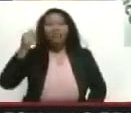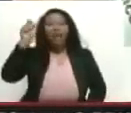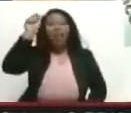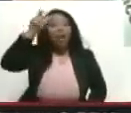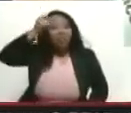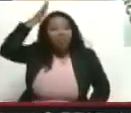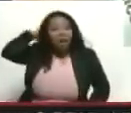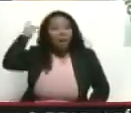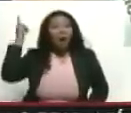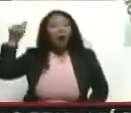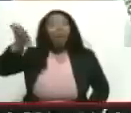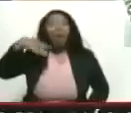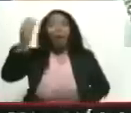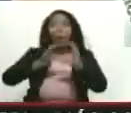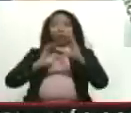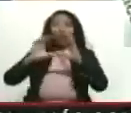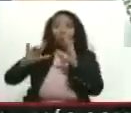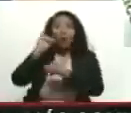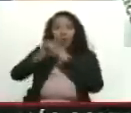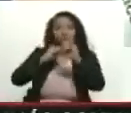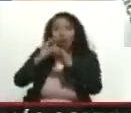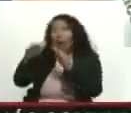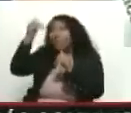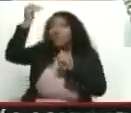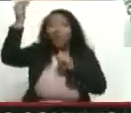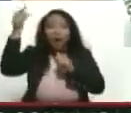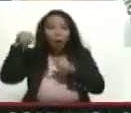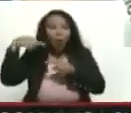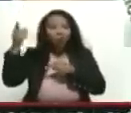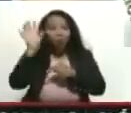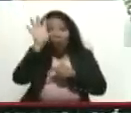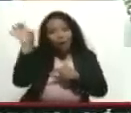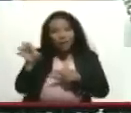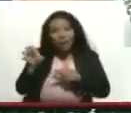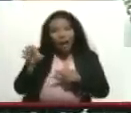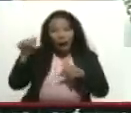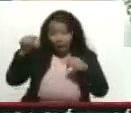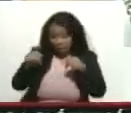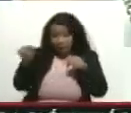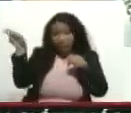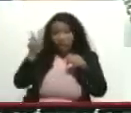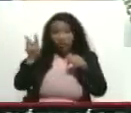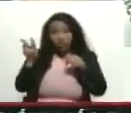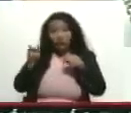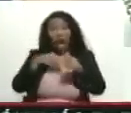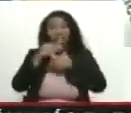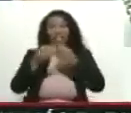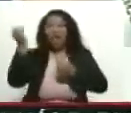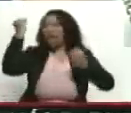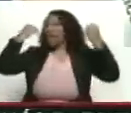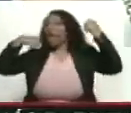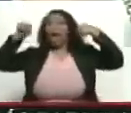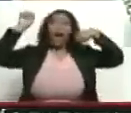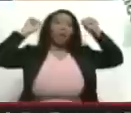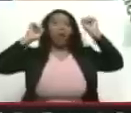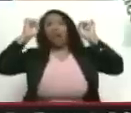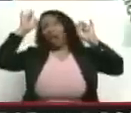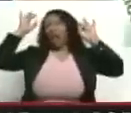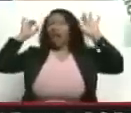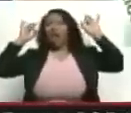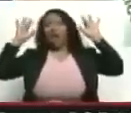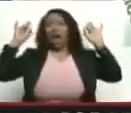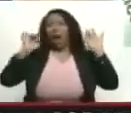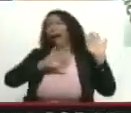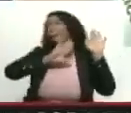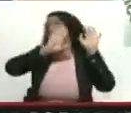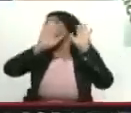en el extranjero, en las cuales afirma que en Venezuela se está gestando una rebelión civil con apoyo